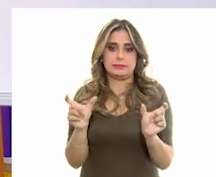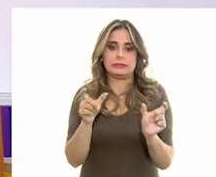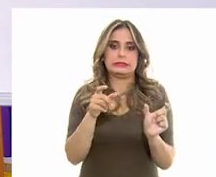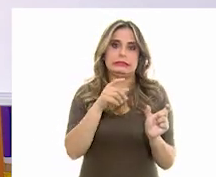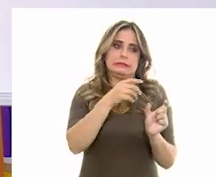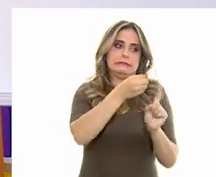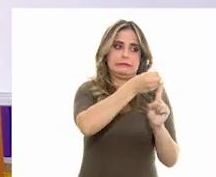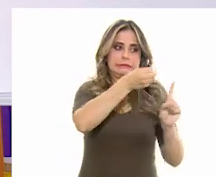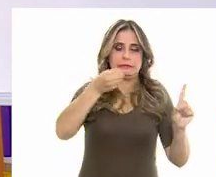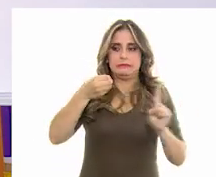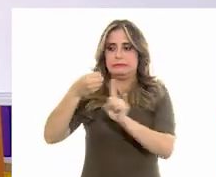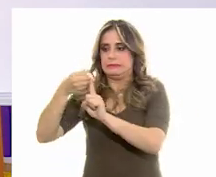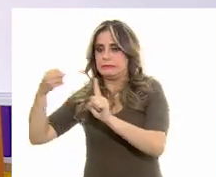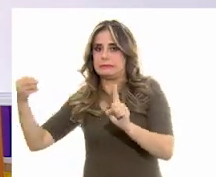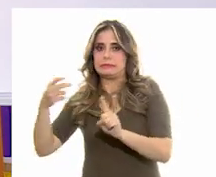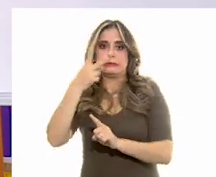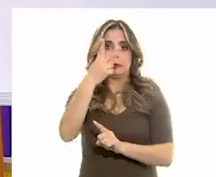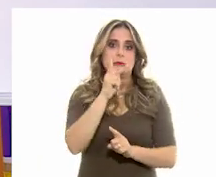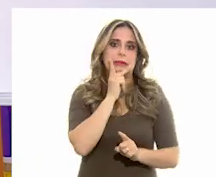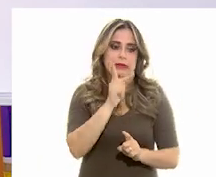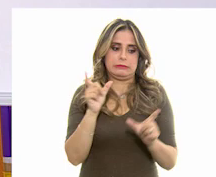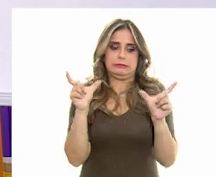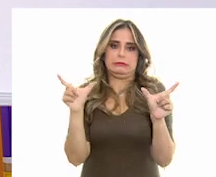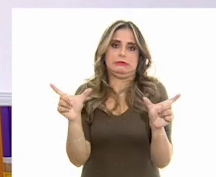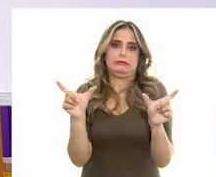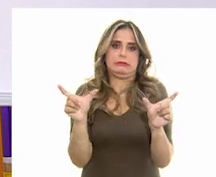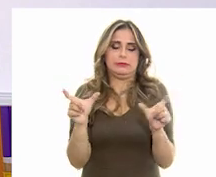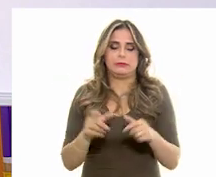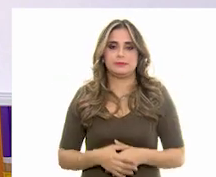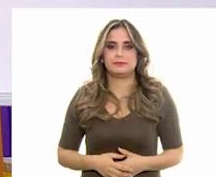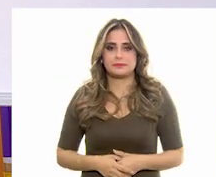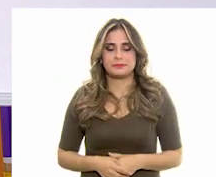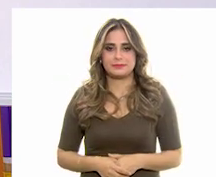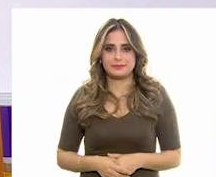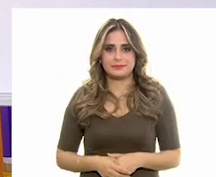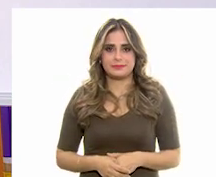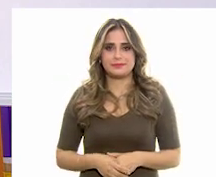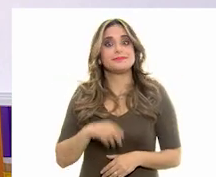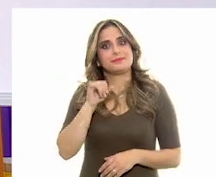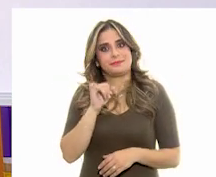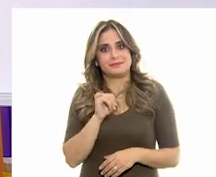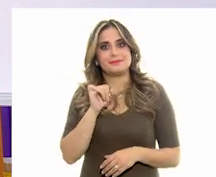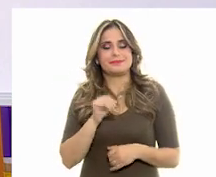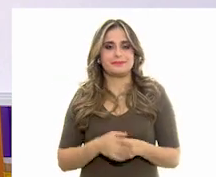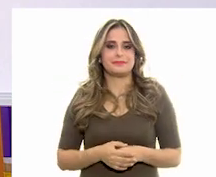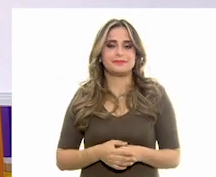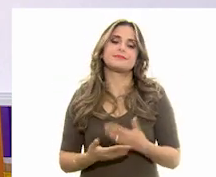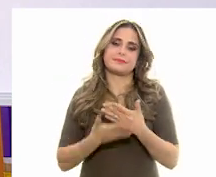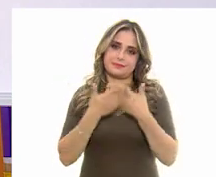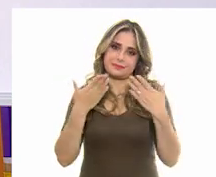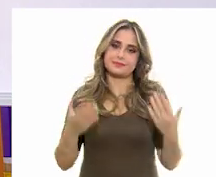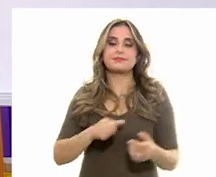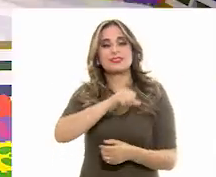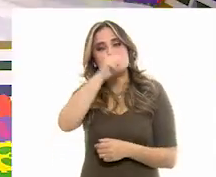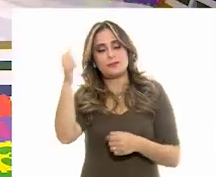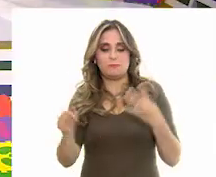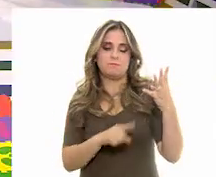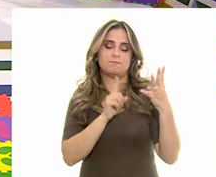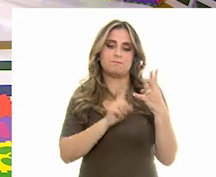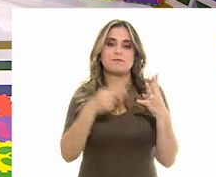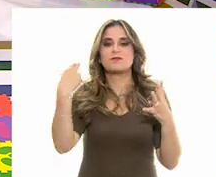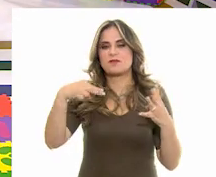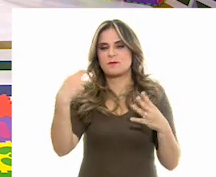largas. Exacto. Si te das cuenta, produciendo infografías. Ajá. Ahora, vamos con la siguiente propuesta.